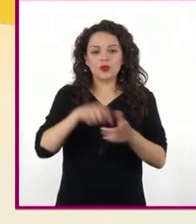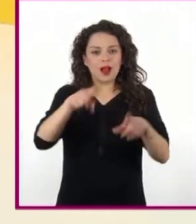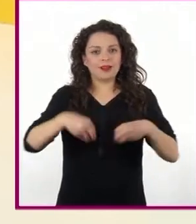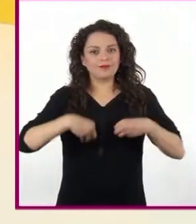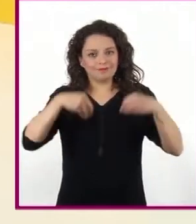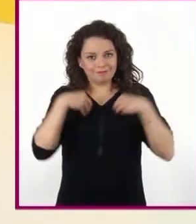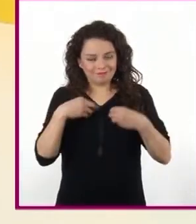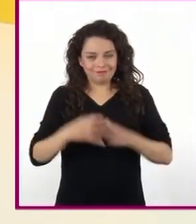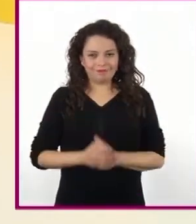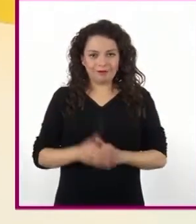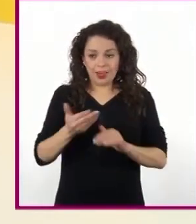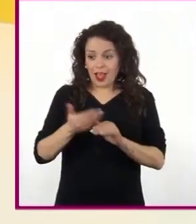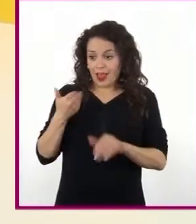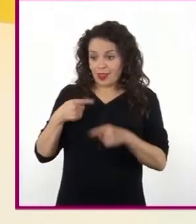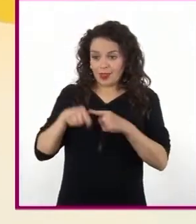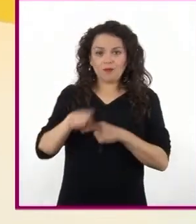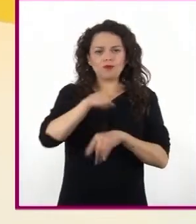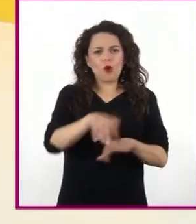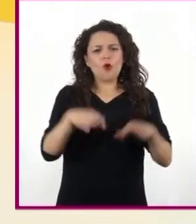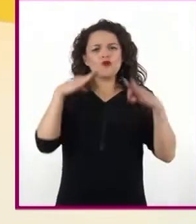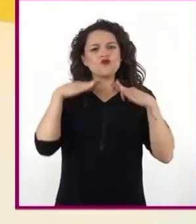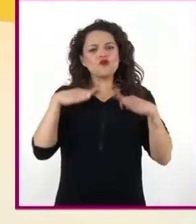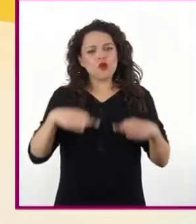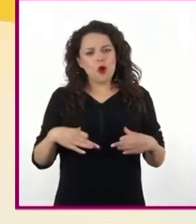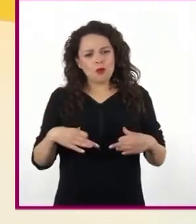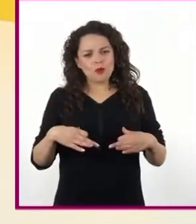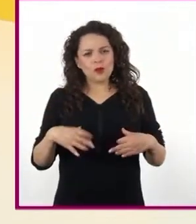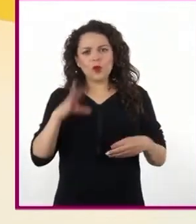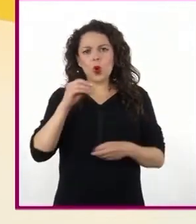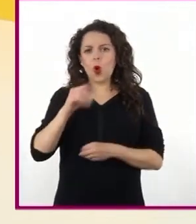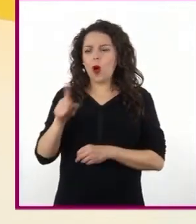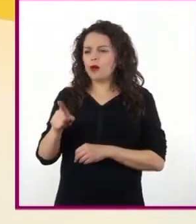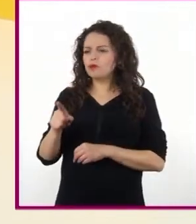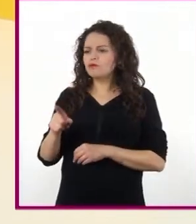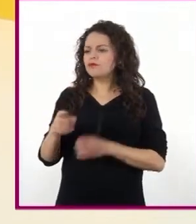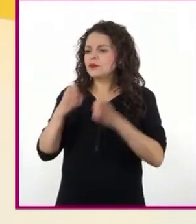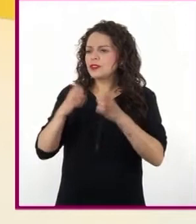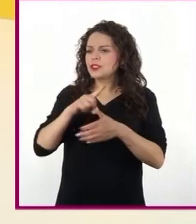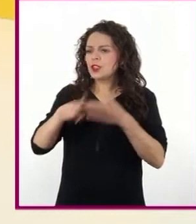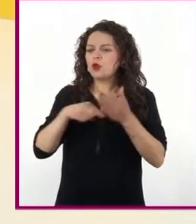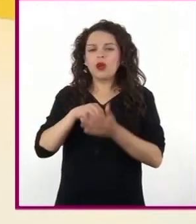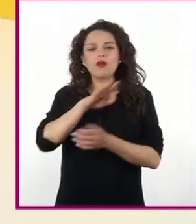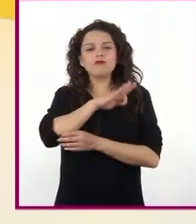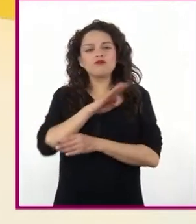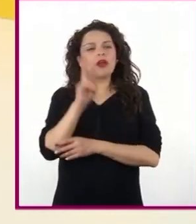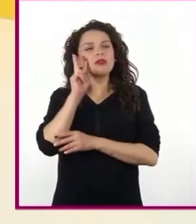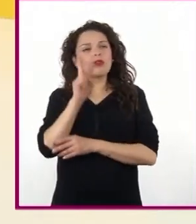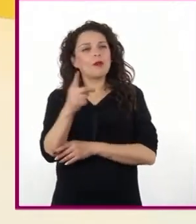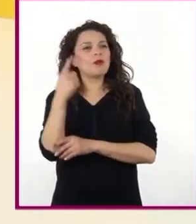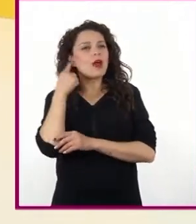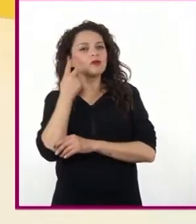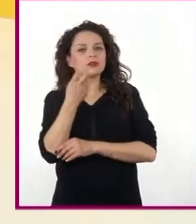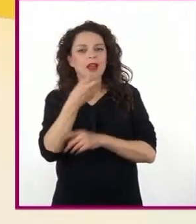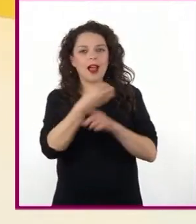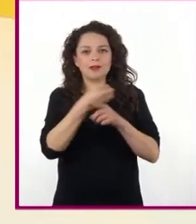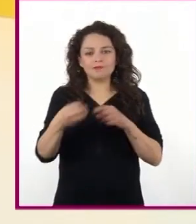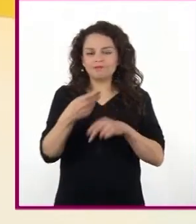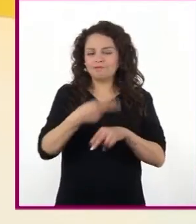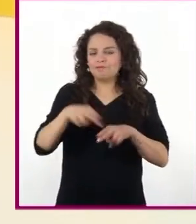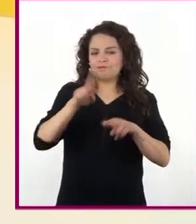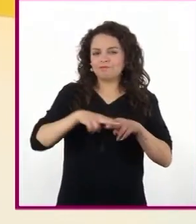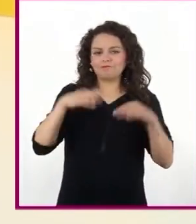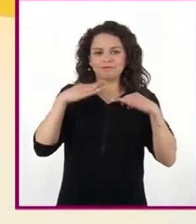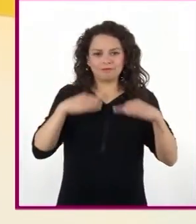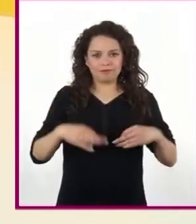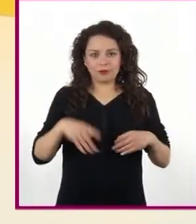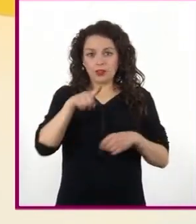inicio, pónganse cómodas y cómodos o ubíquense en un lugar donde puedan ver y escuchar la sesión. Recuerden tomar nota de los